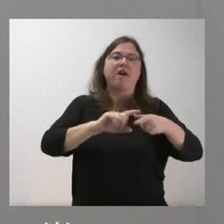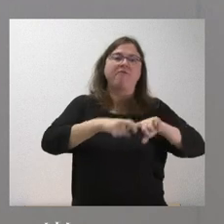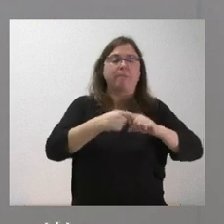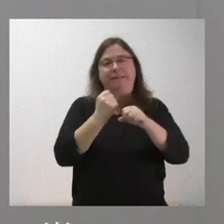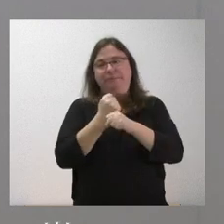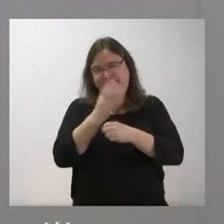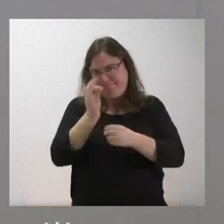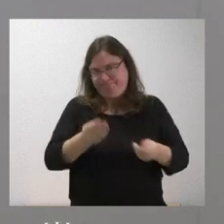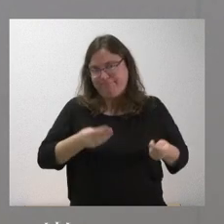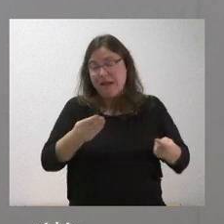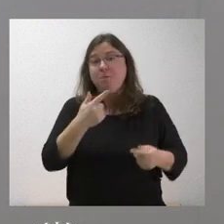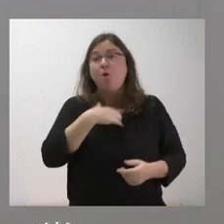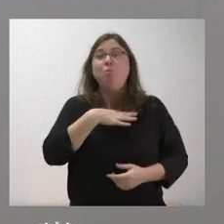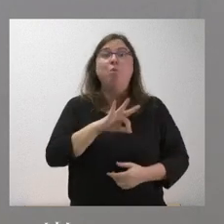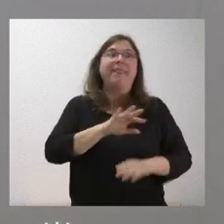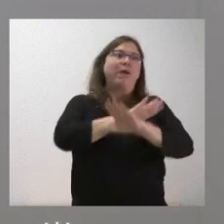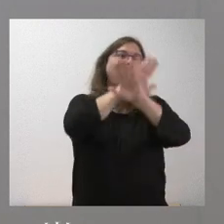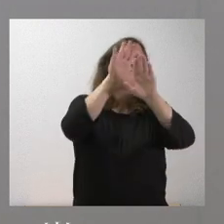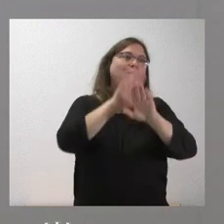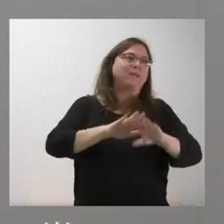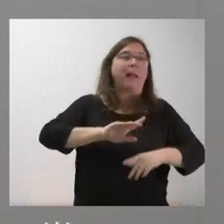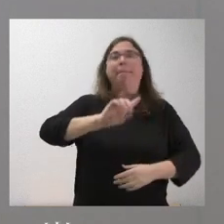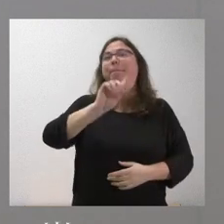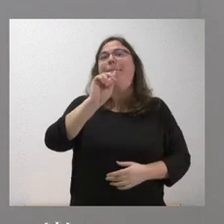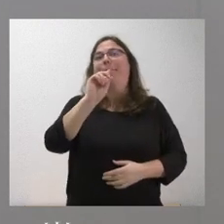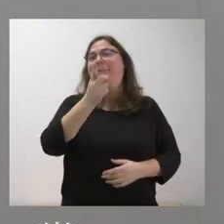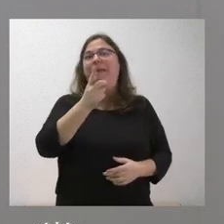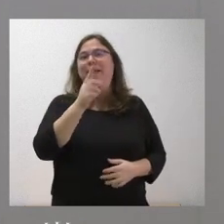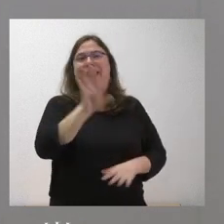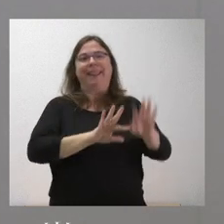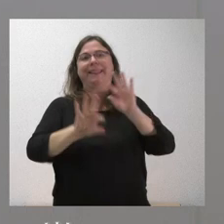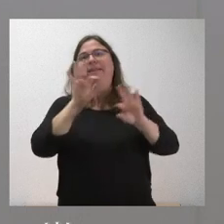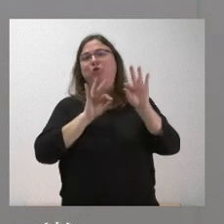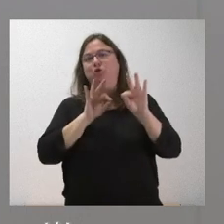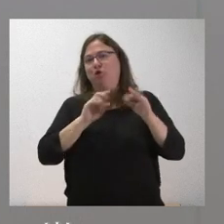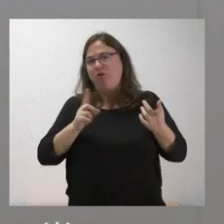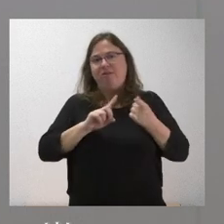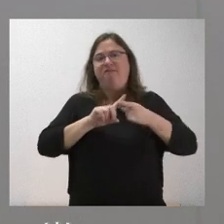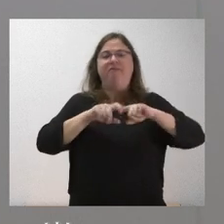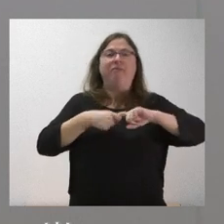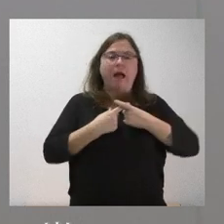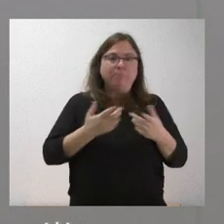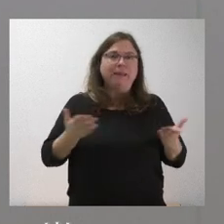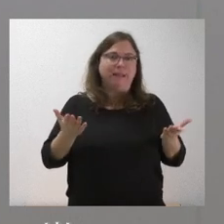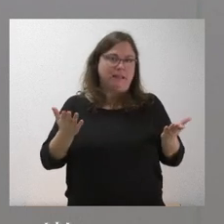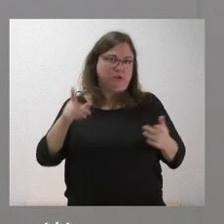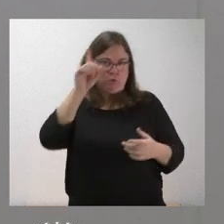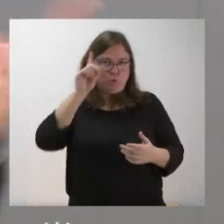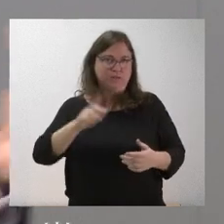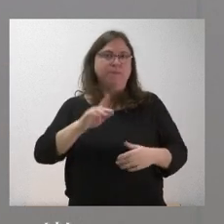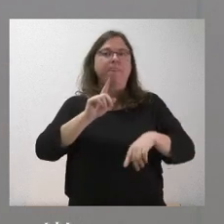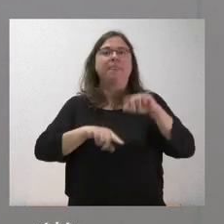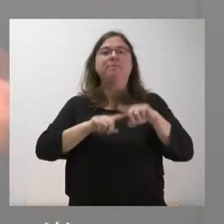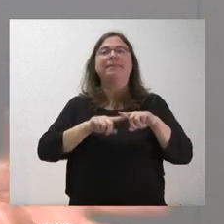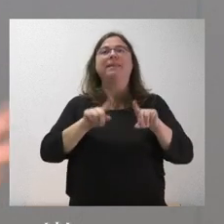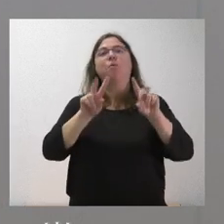ello pero quizá no sea la última ni la primera de las decisiones que una familia toma en este ámbito y por tanto es más